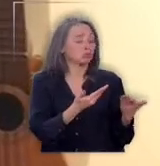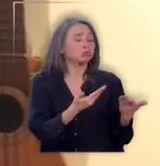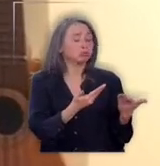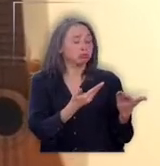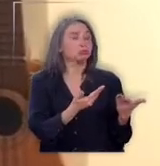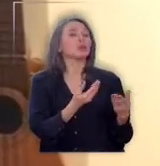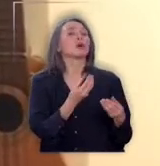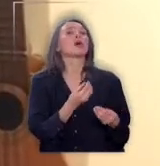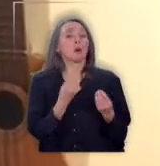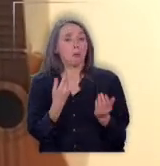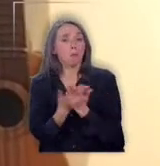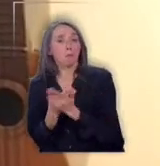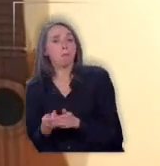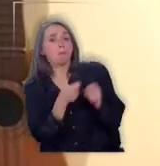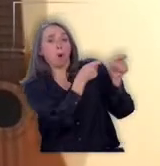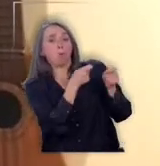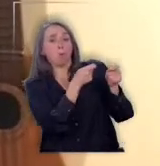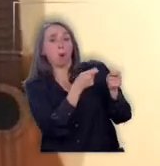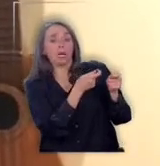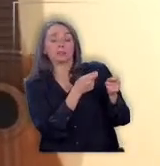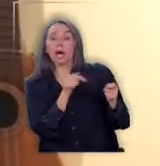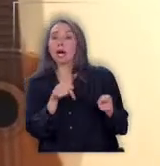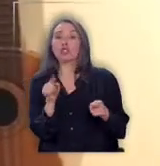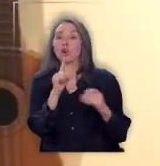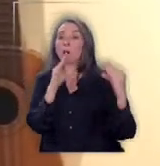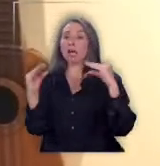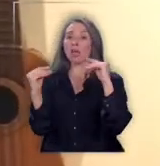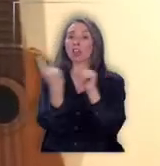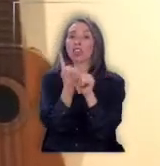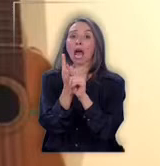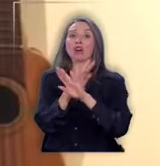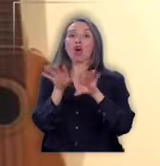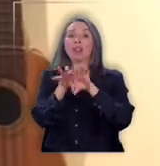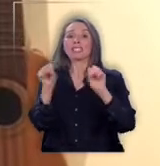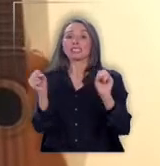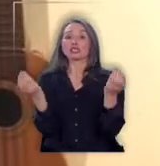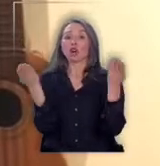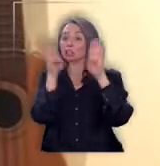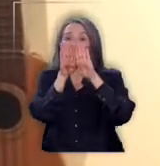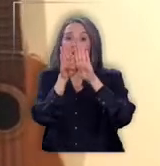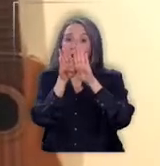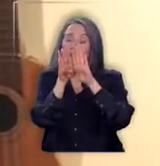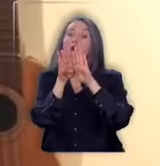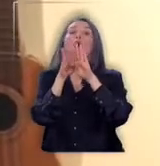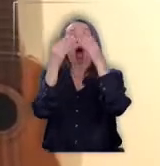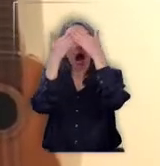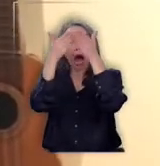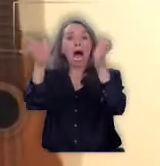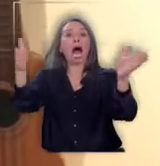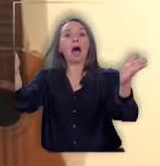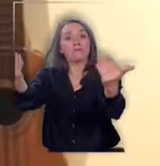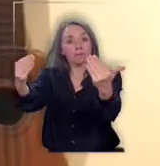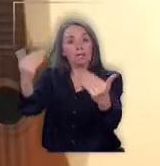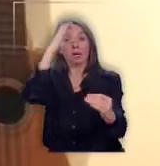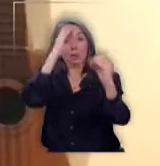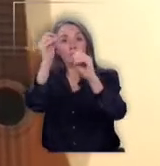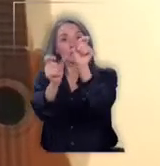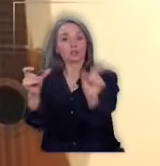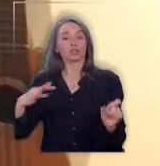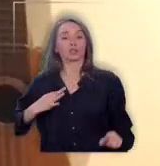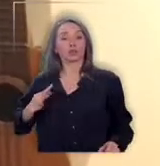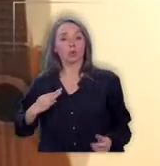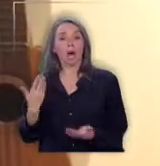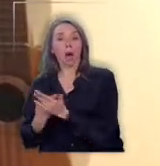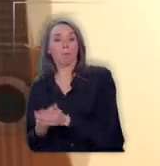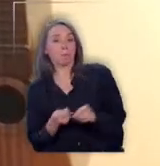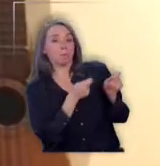a hacer propuestas pero este no es un diálogo cerrado es un diálogo abierto a la ciudadanía y donde hacemos